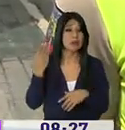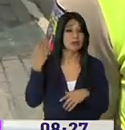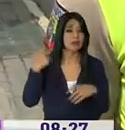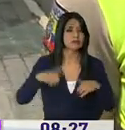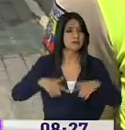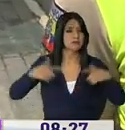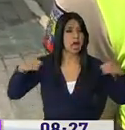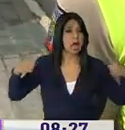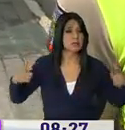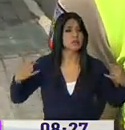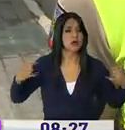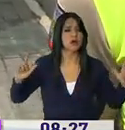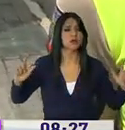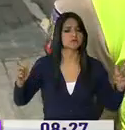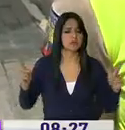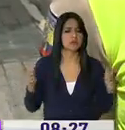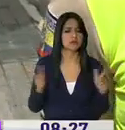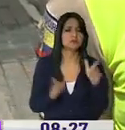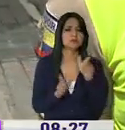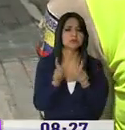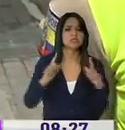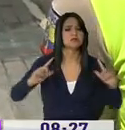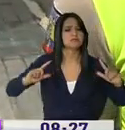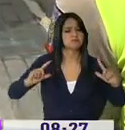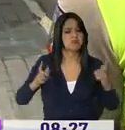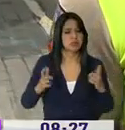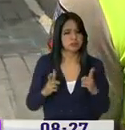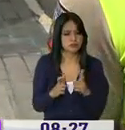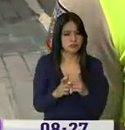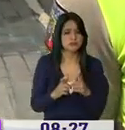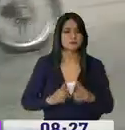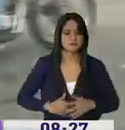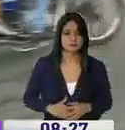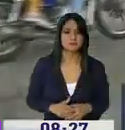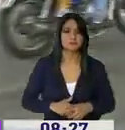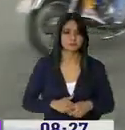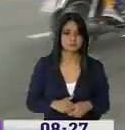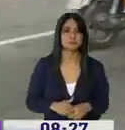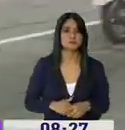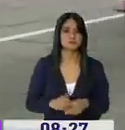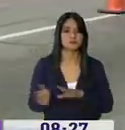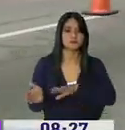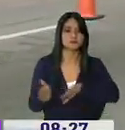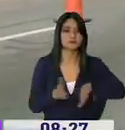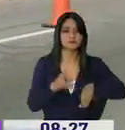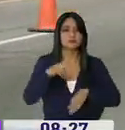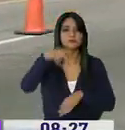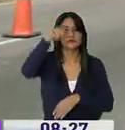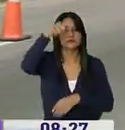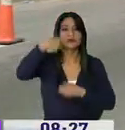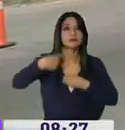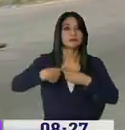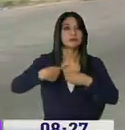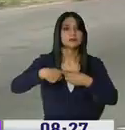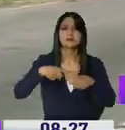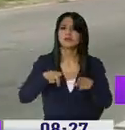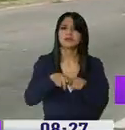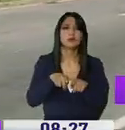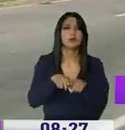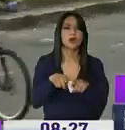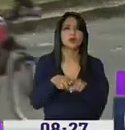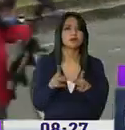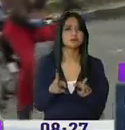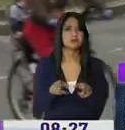no está reducido en un porcentaje bien significativo. Al norte de la capital, el escenario era casi el